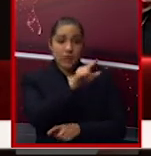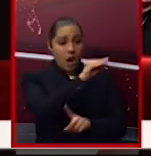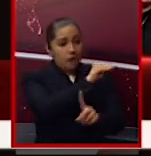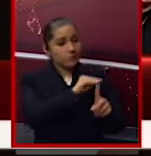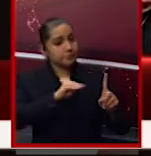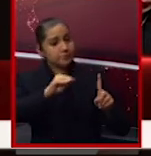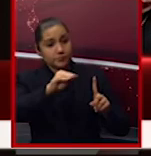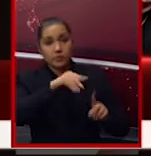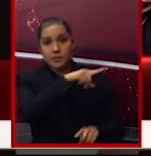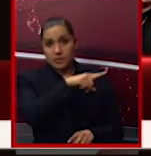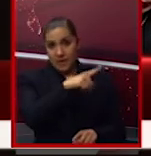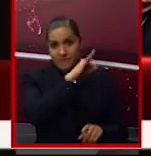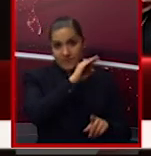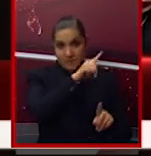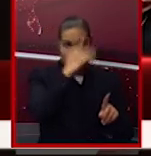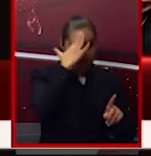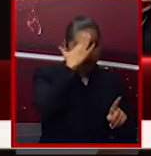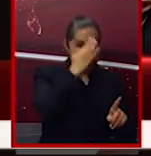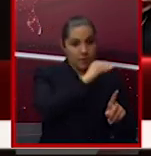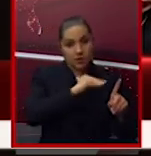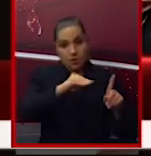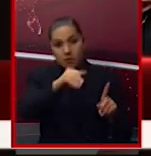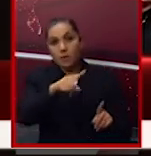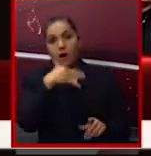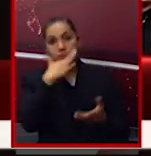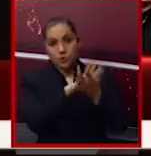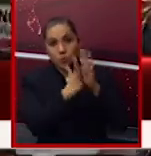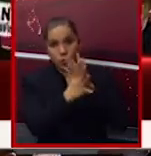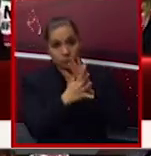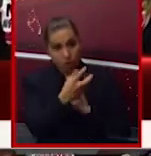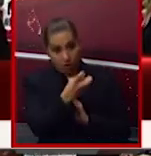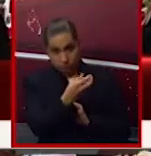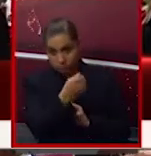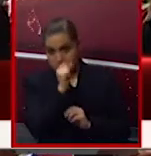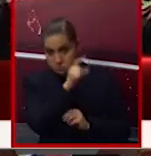fiscal anticorrupción por 9 años.